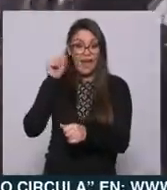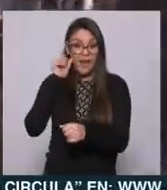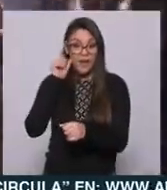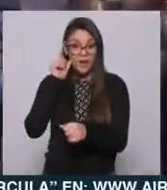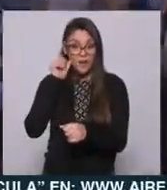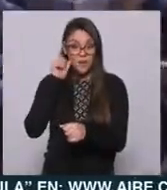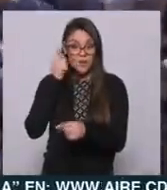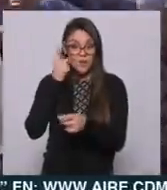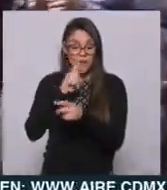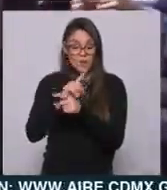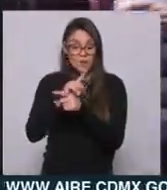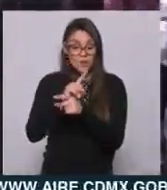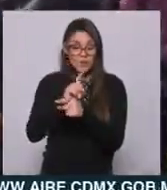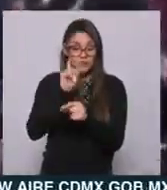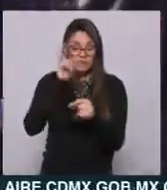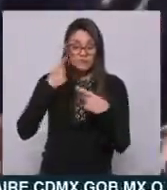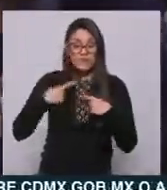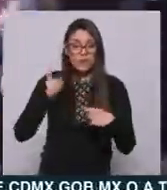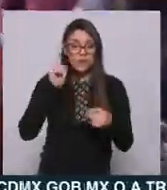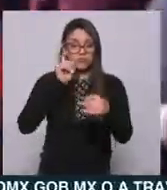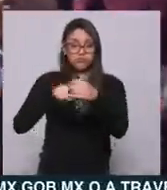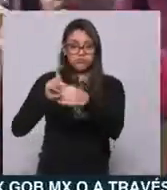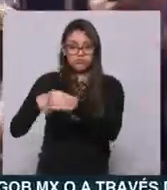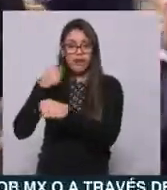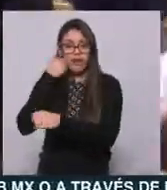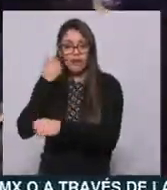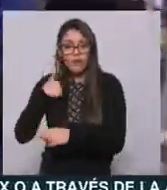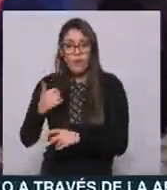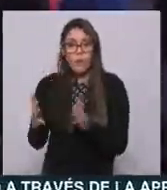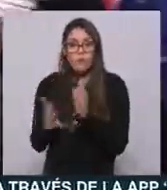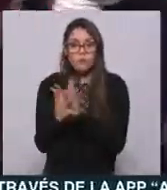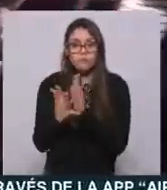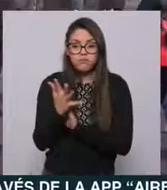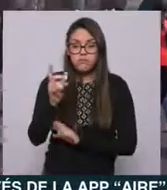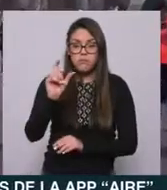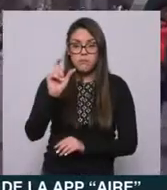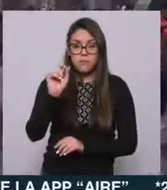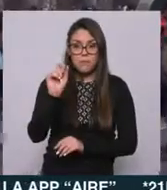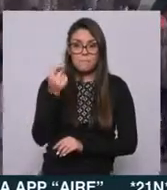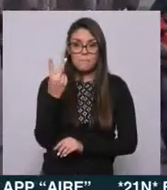la plataforma para participar en el simulacro